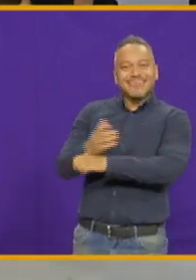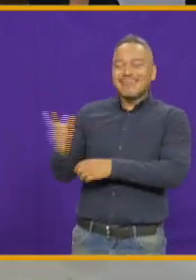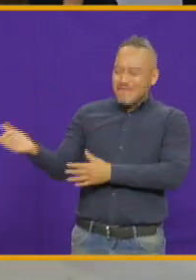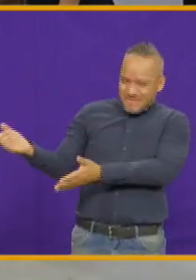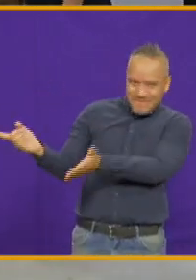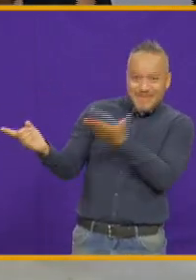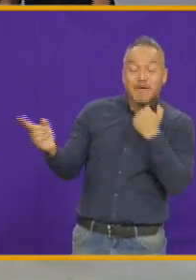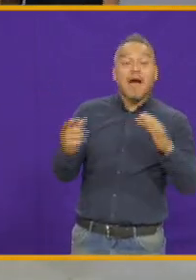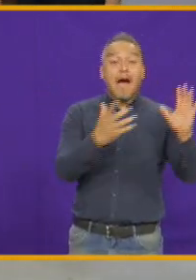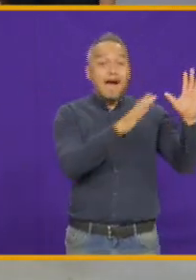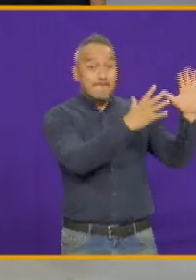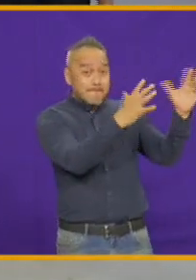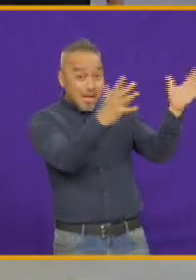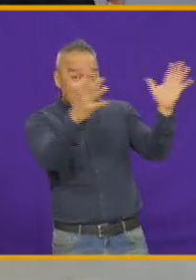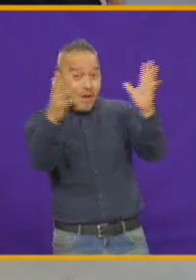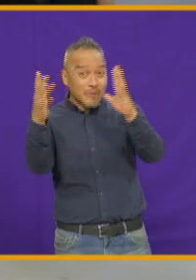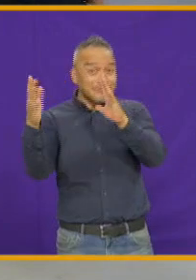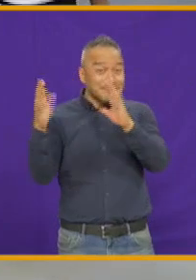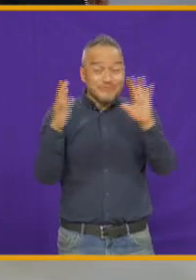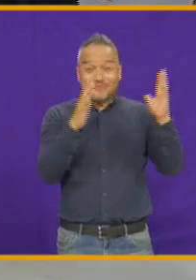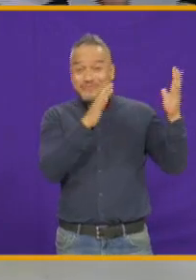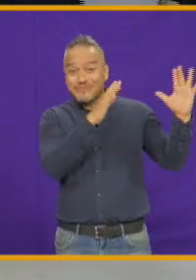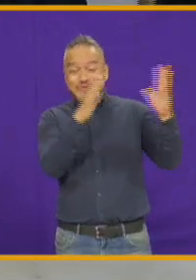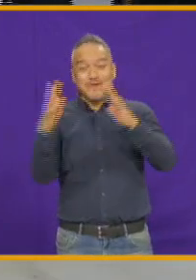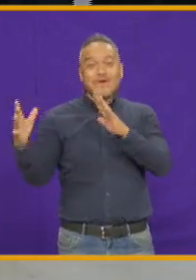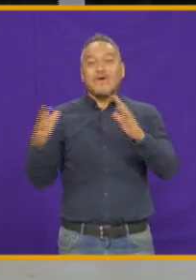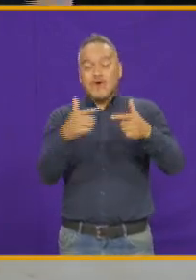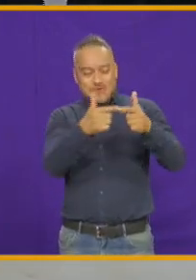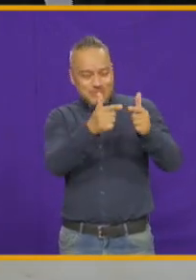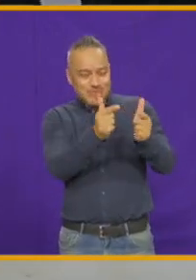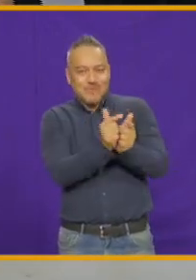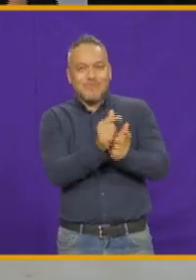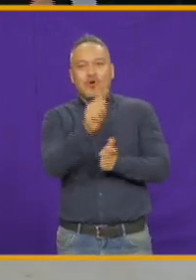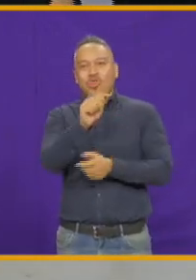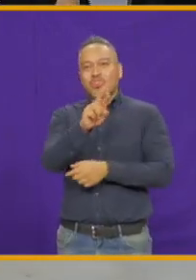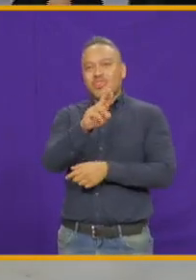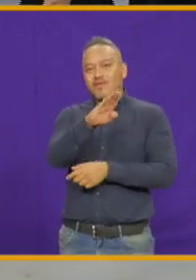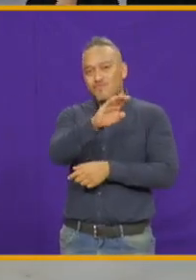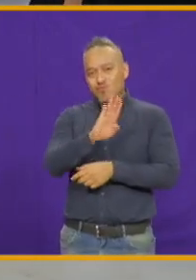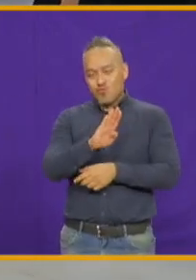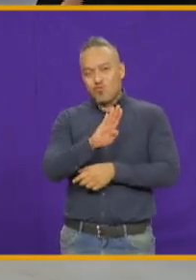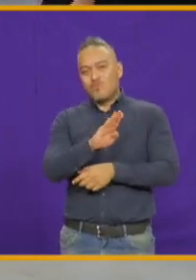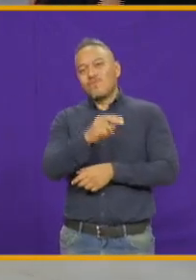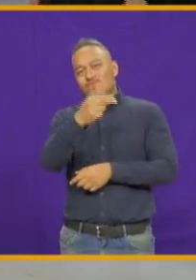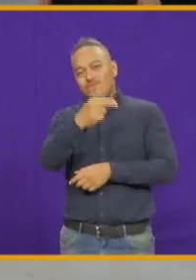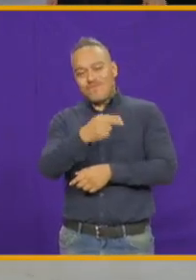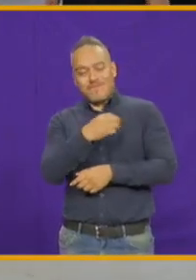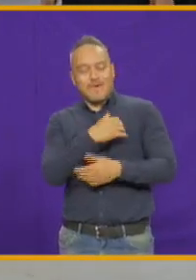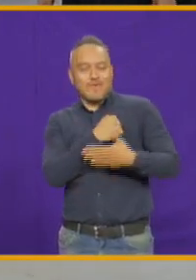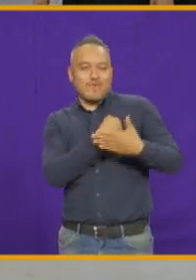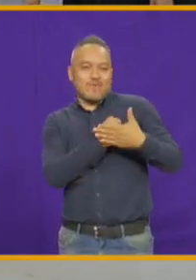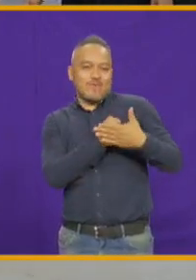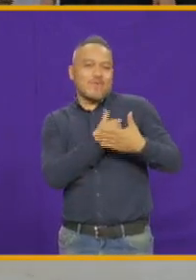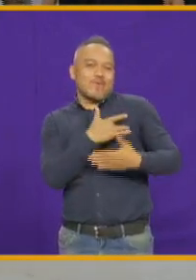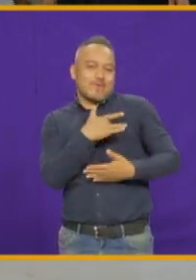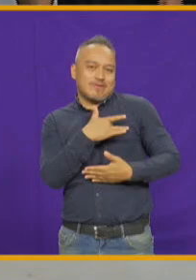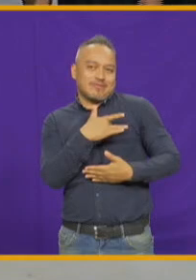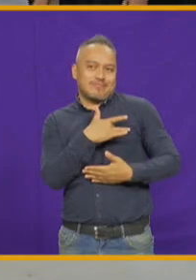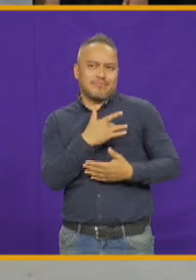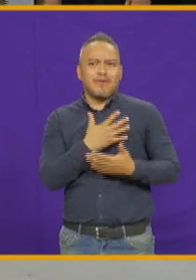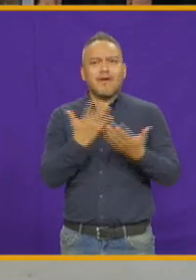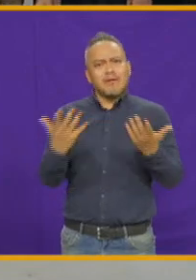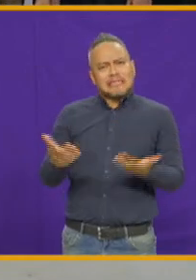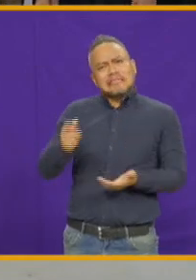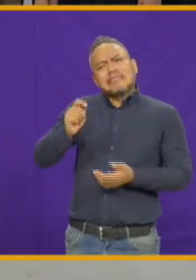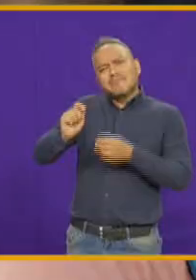tribu corazón muy bien ay qué gusto poder platicar también con usted maestra Alexandra niño para que nos